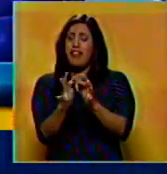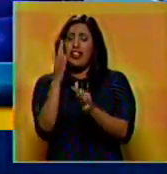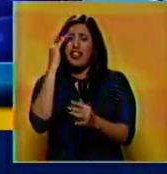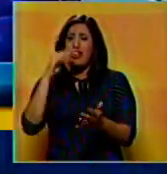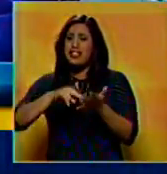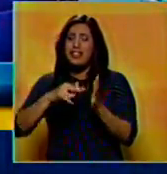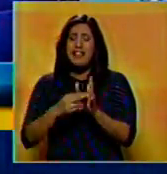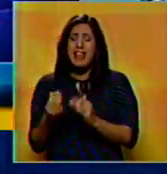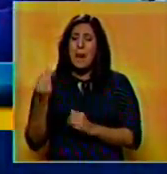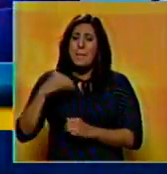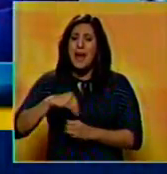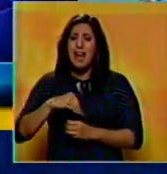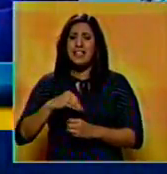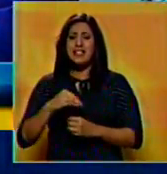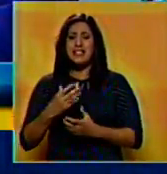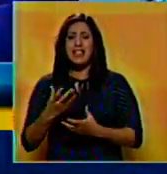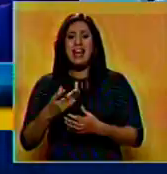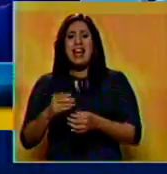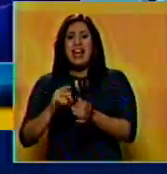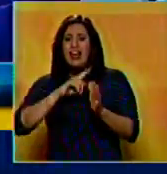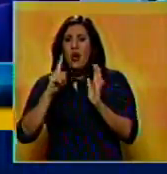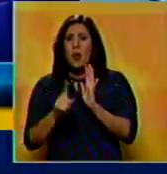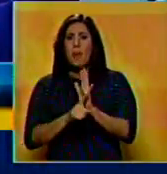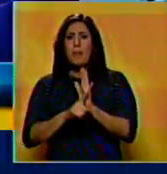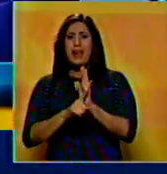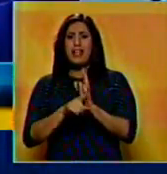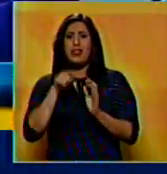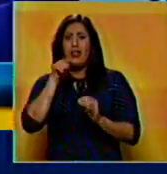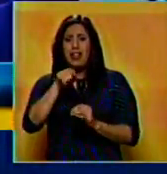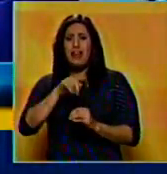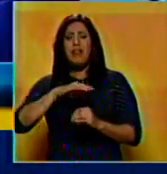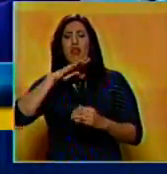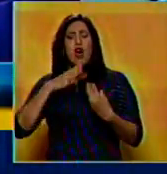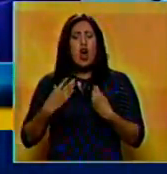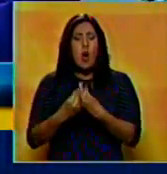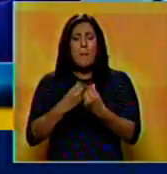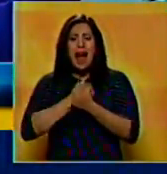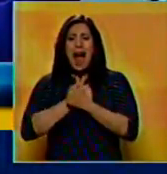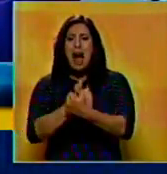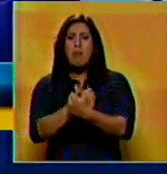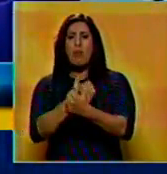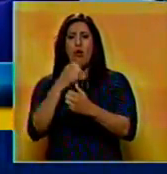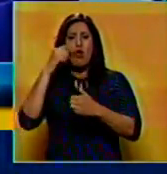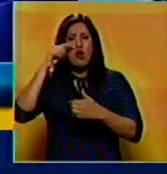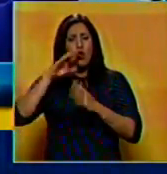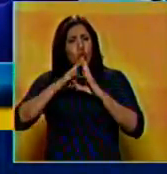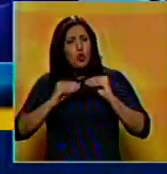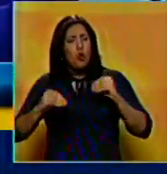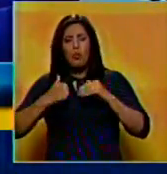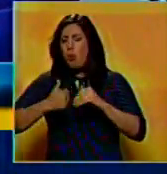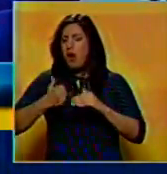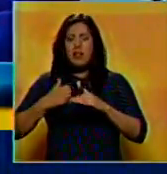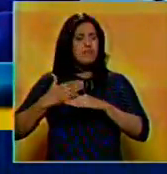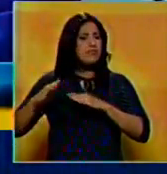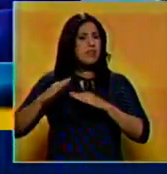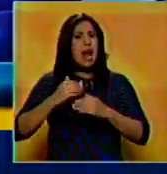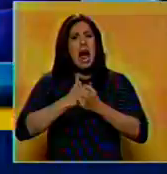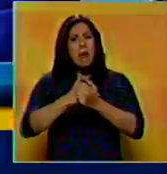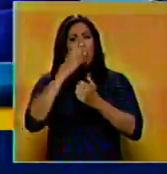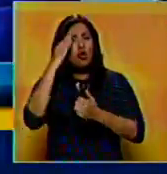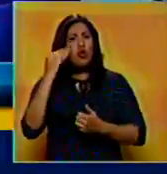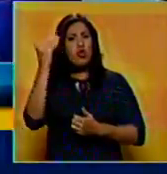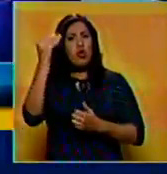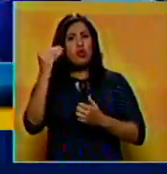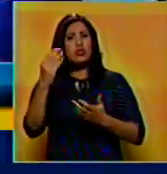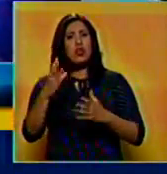más, es seguirlo, es estar con Él, es amarlo por sobre todas las cosas, dejando a un